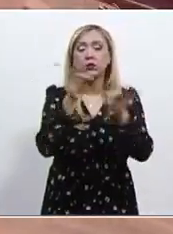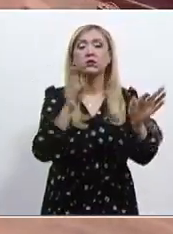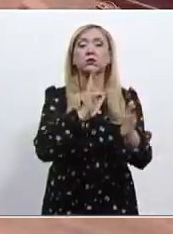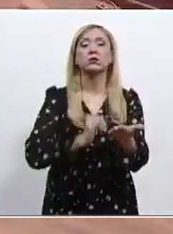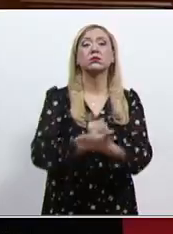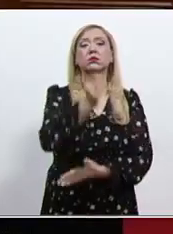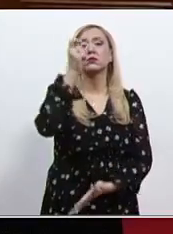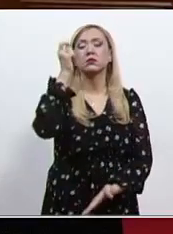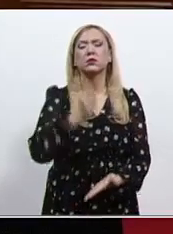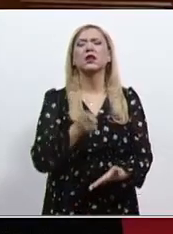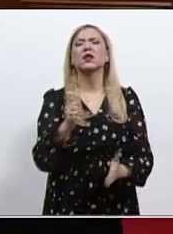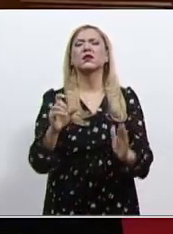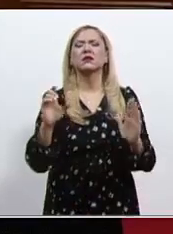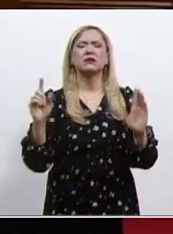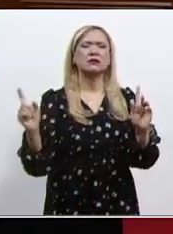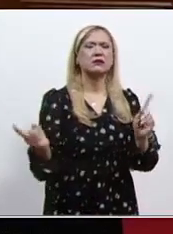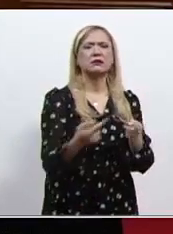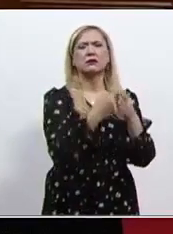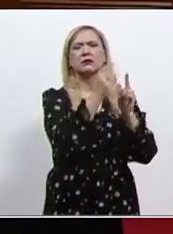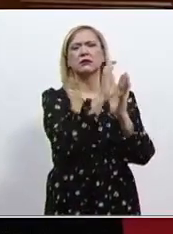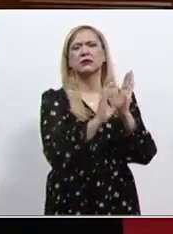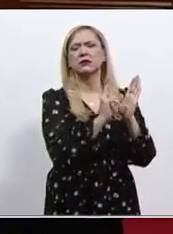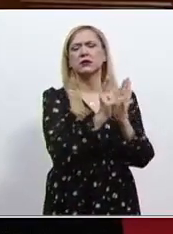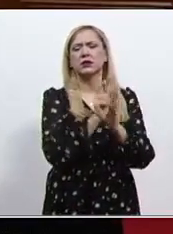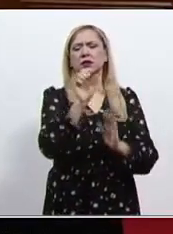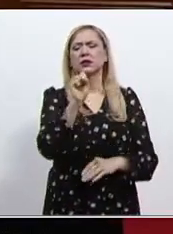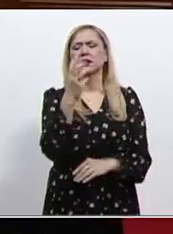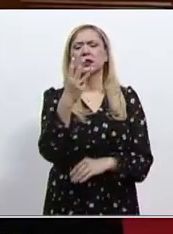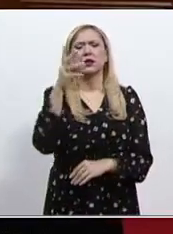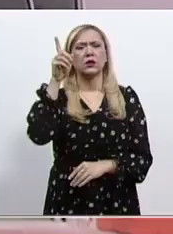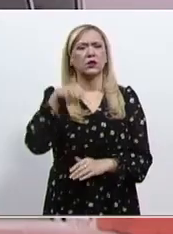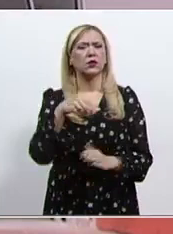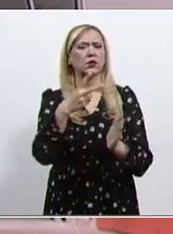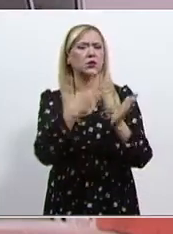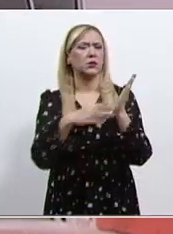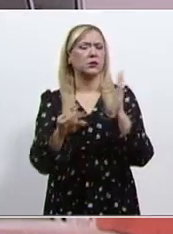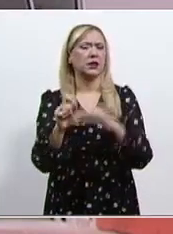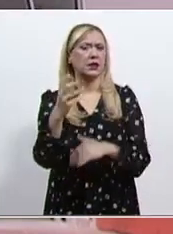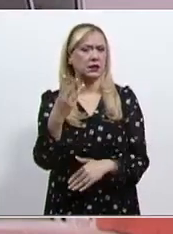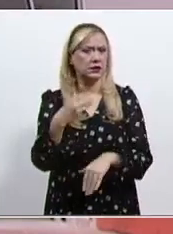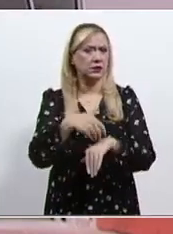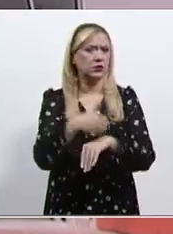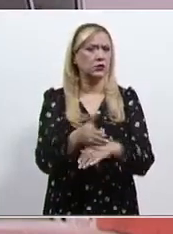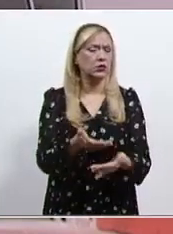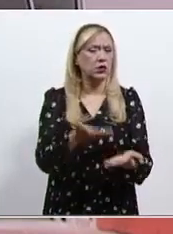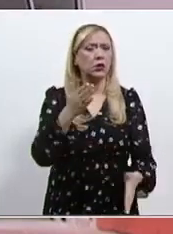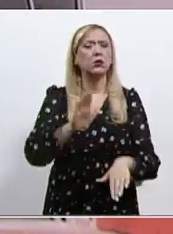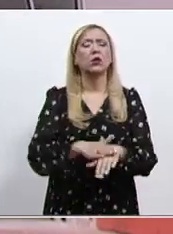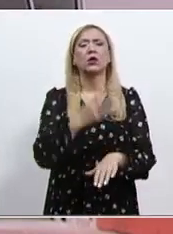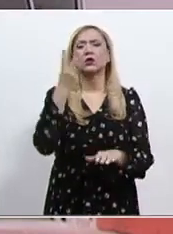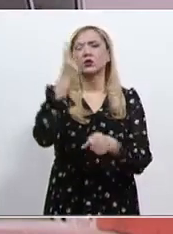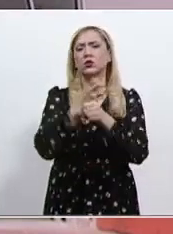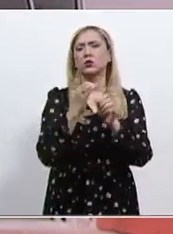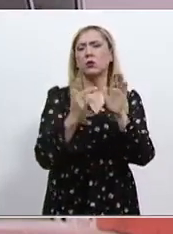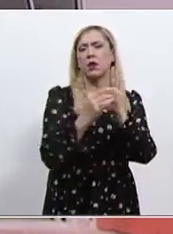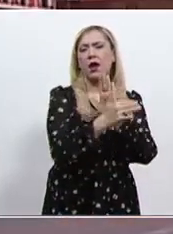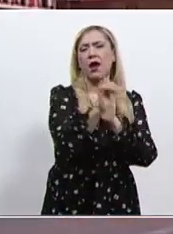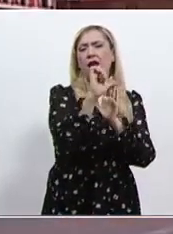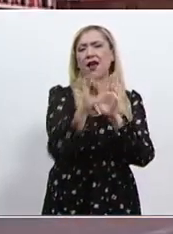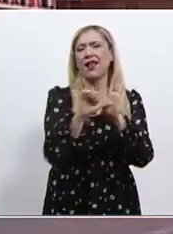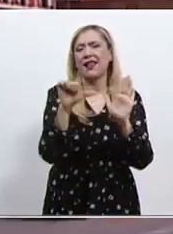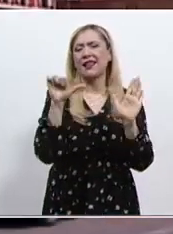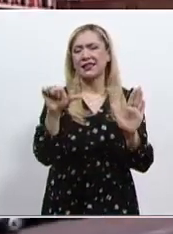de inconstitucionalidad 63 diagonal 2023 La que invalidó porciones normativas del segundo párrafo del artículo 16